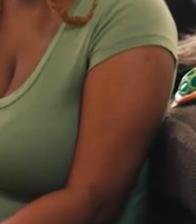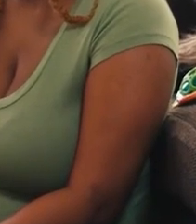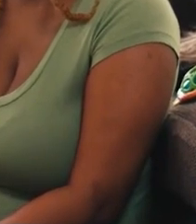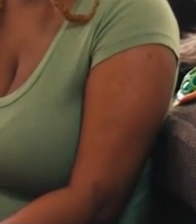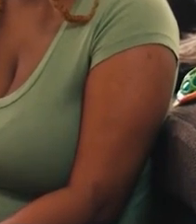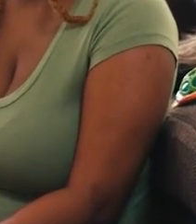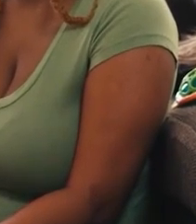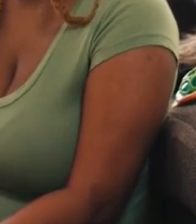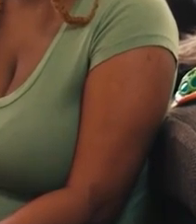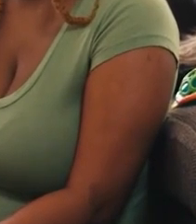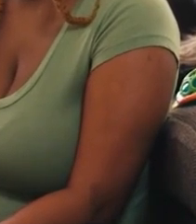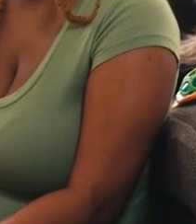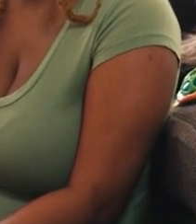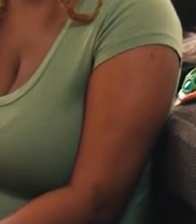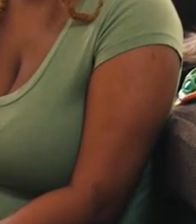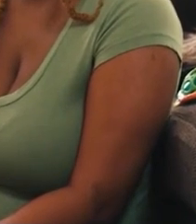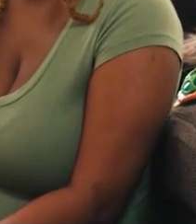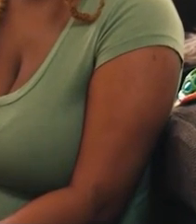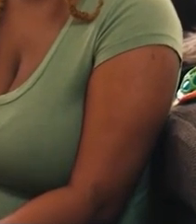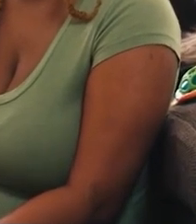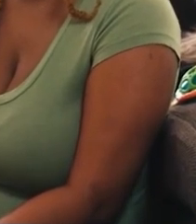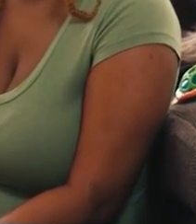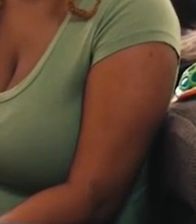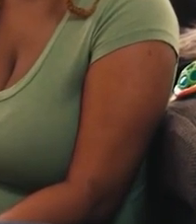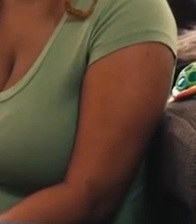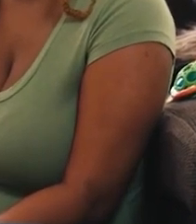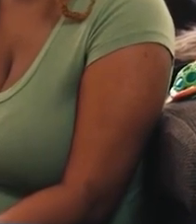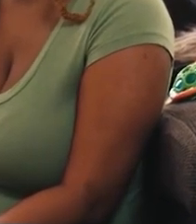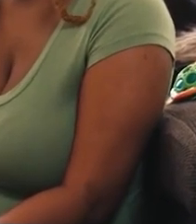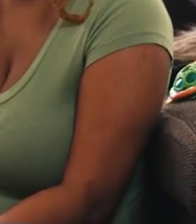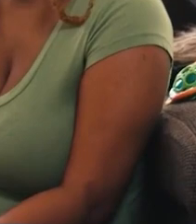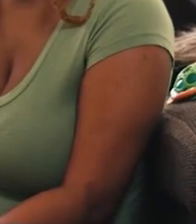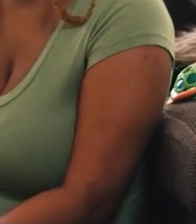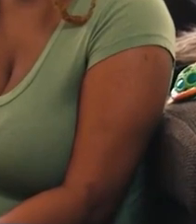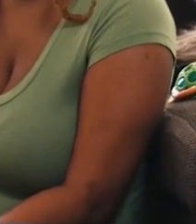hace también. Cuando estamos cambiándole los pañales,